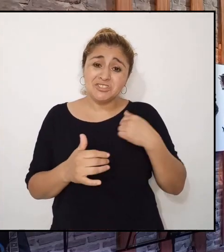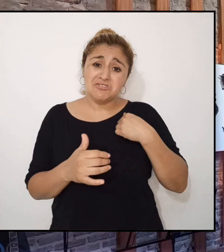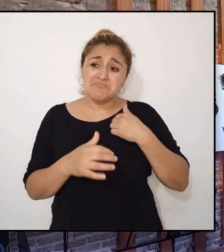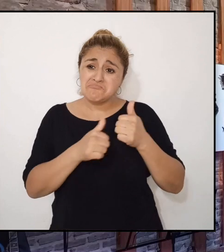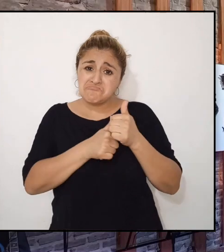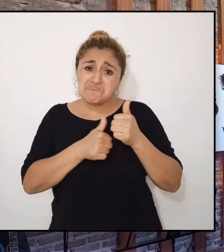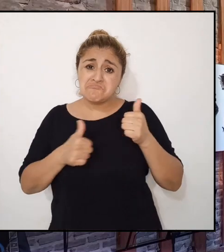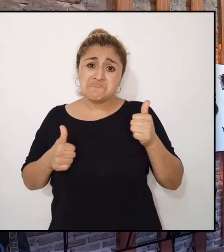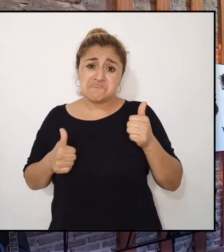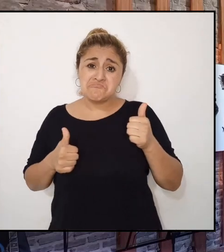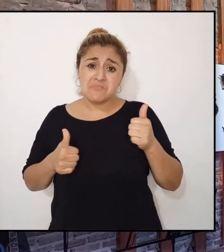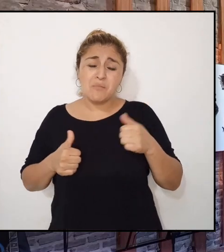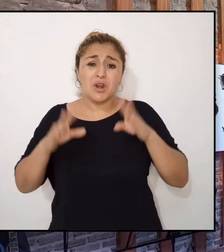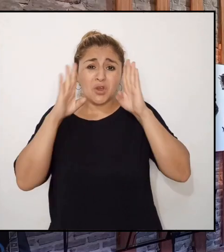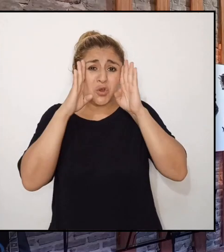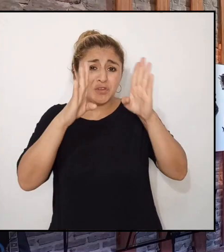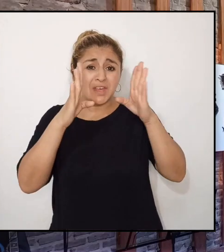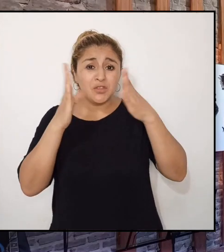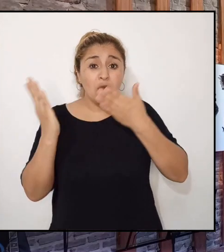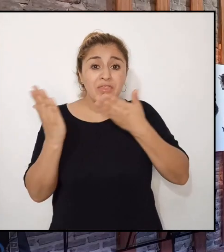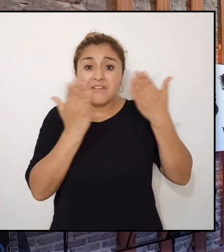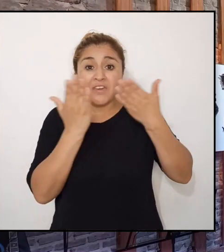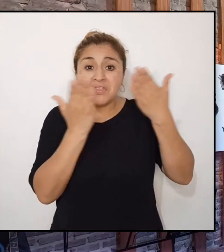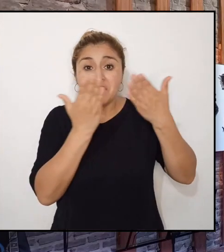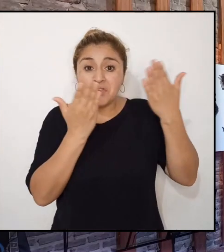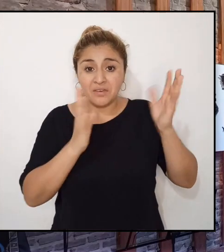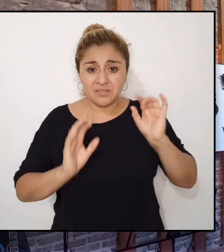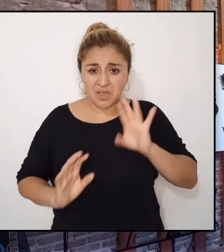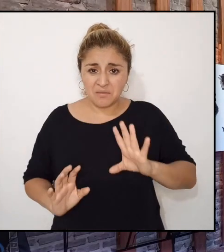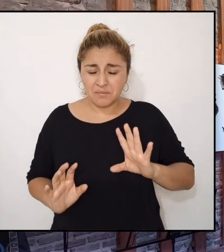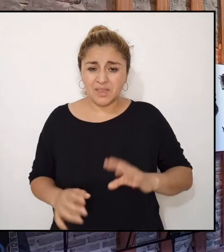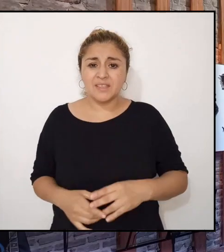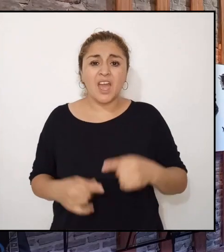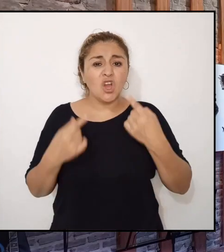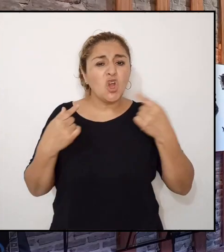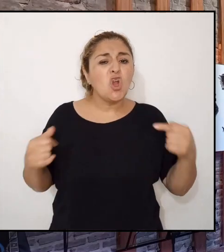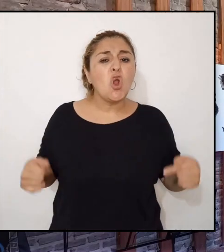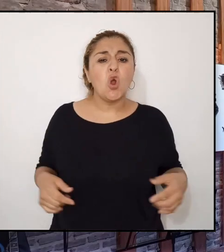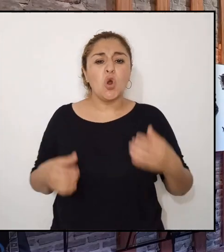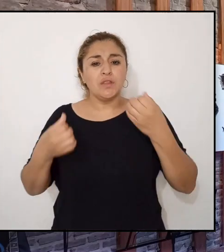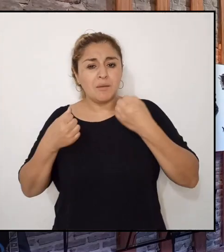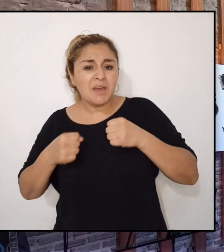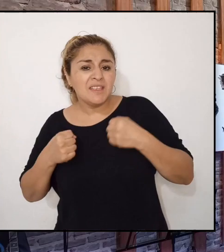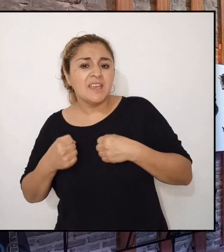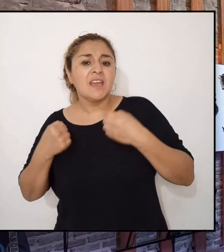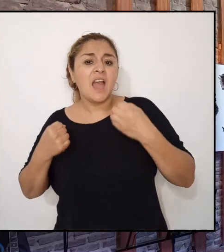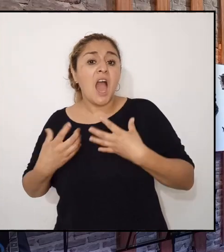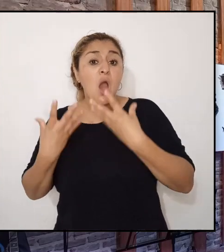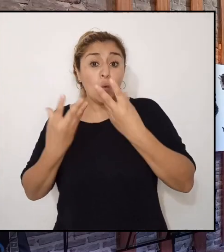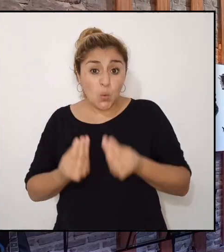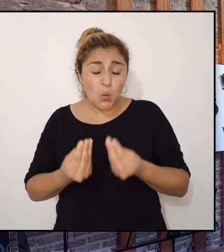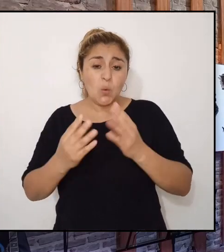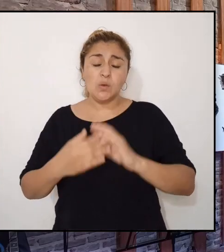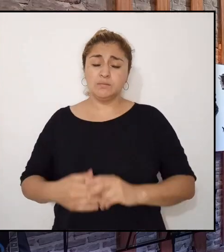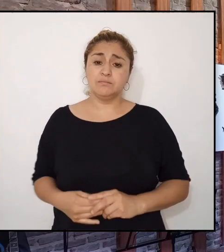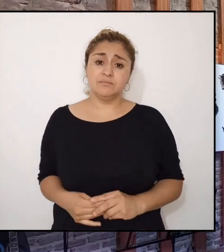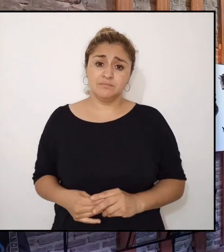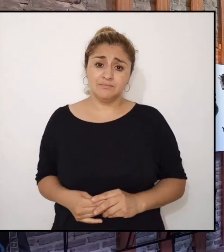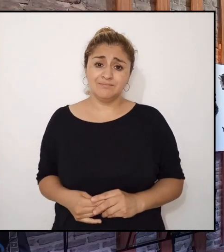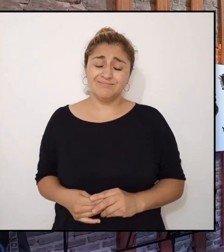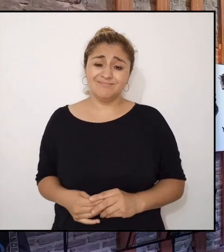Muchas veces no estamos viviendo una vida consagrada a Él, sino que vivimos de